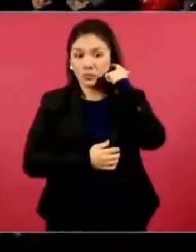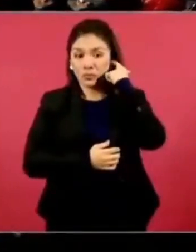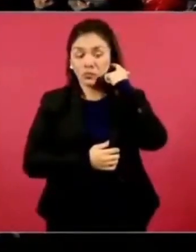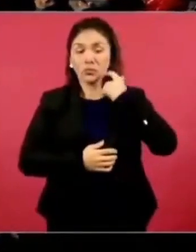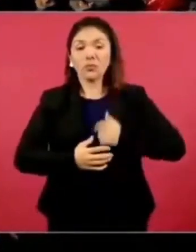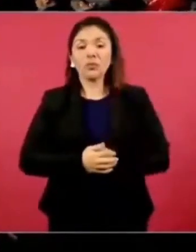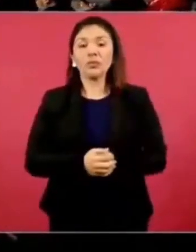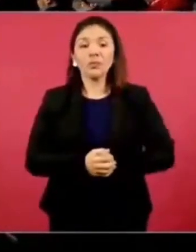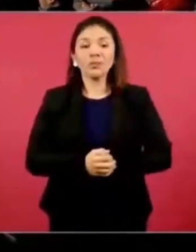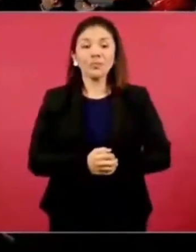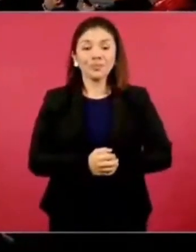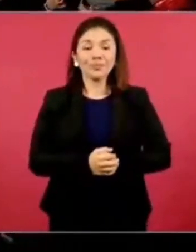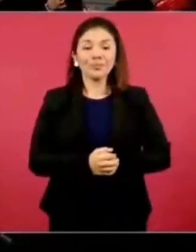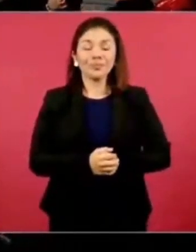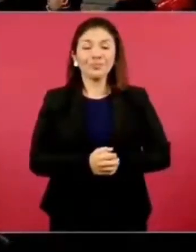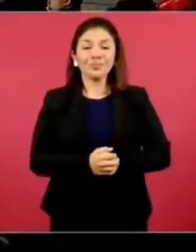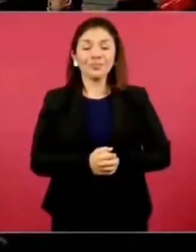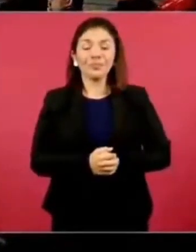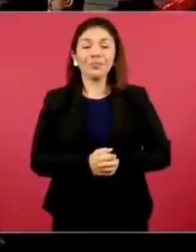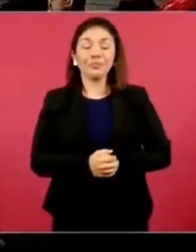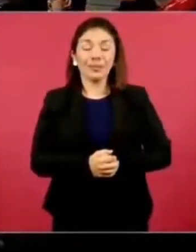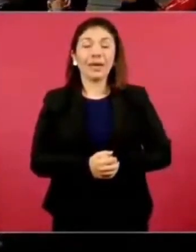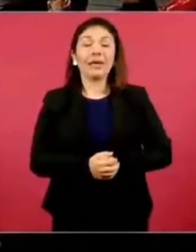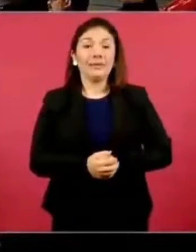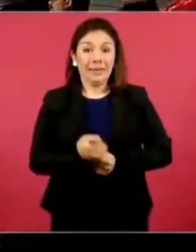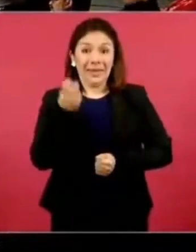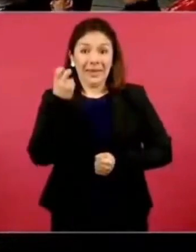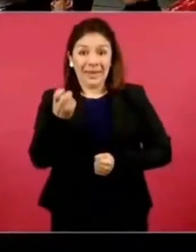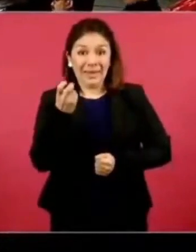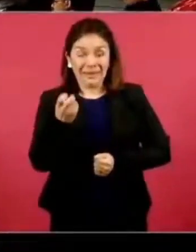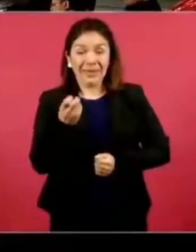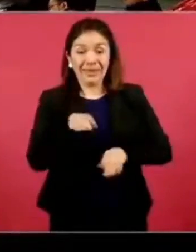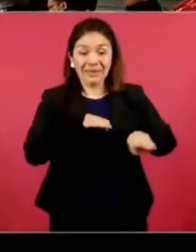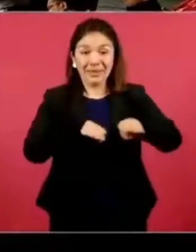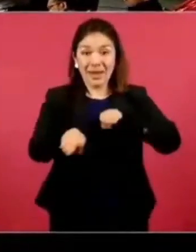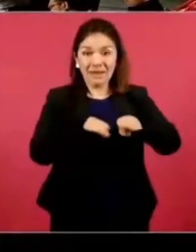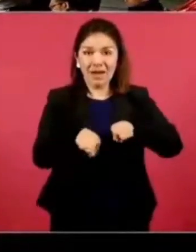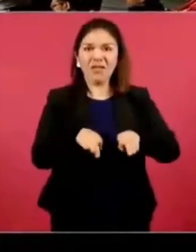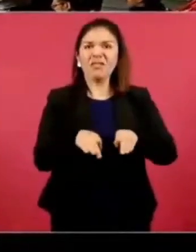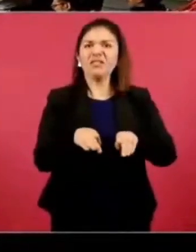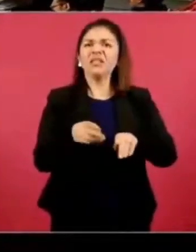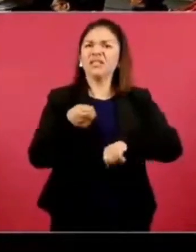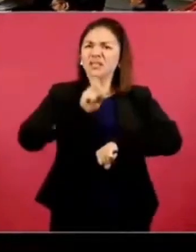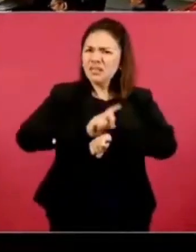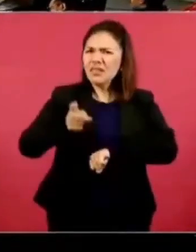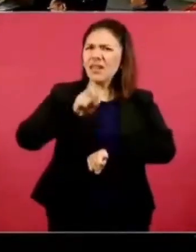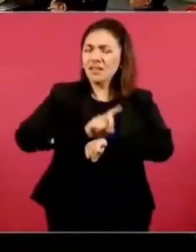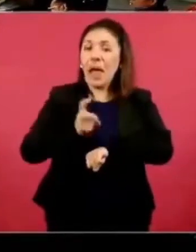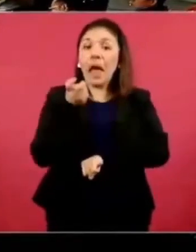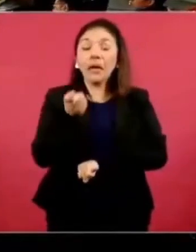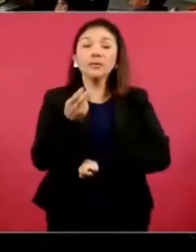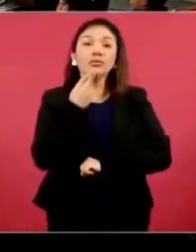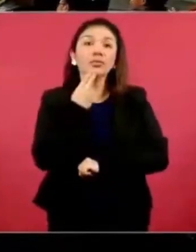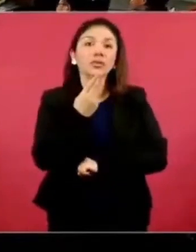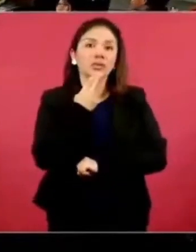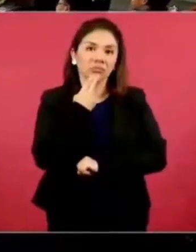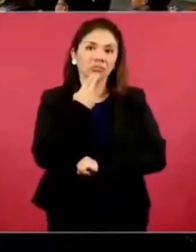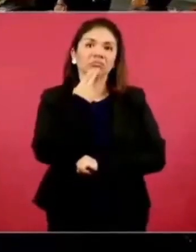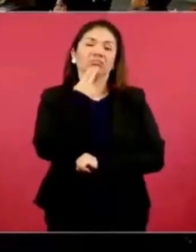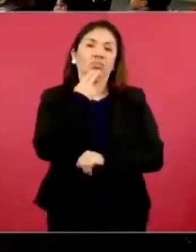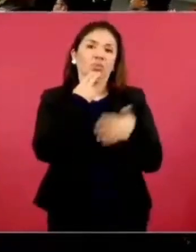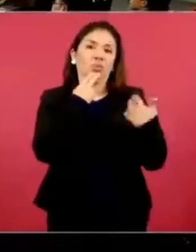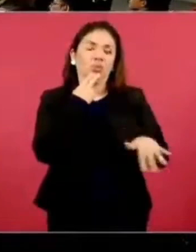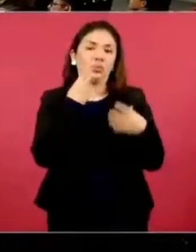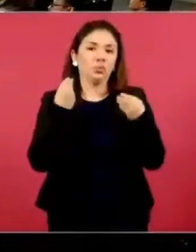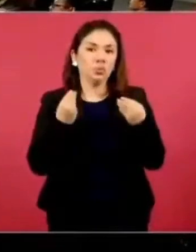Ese método de trabajo ayuda mucho porque se